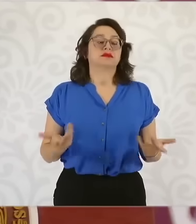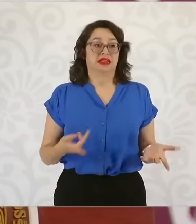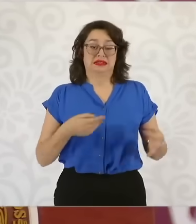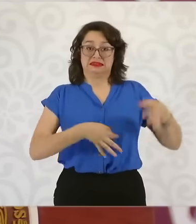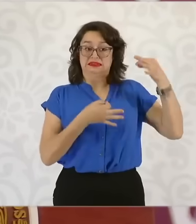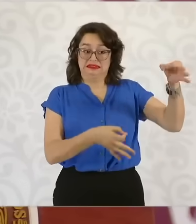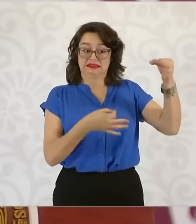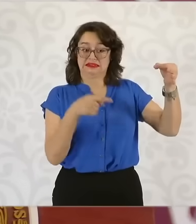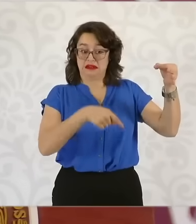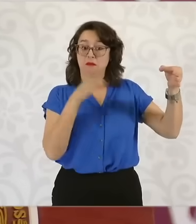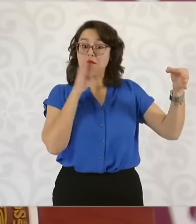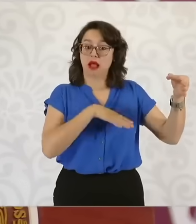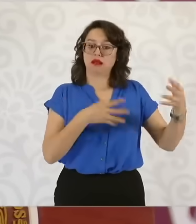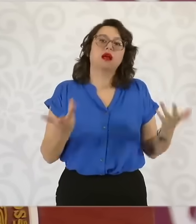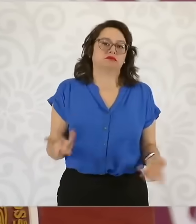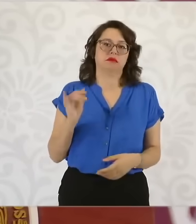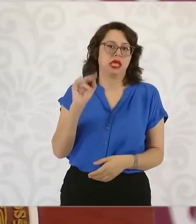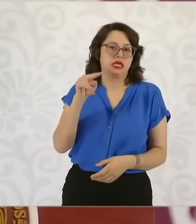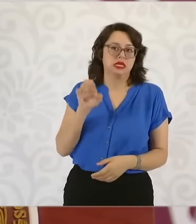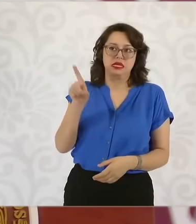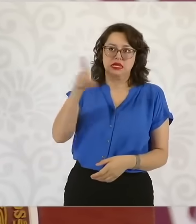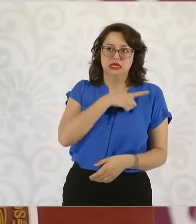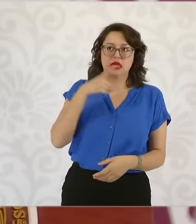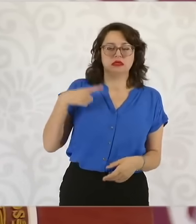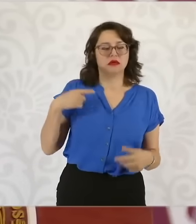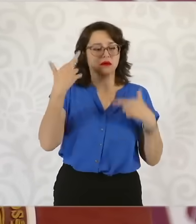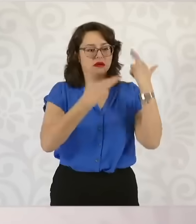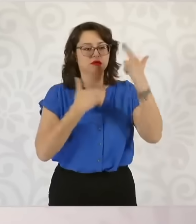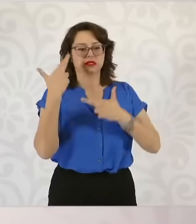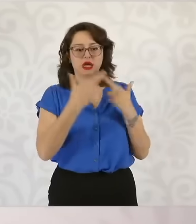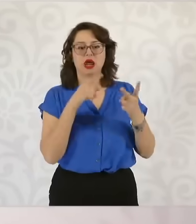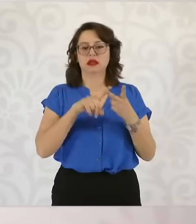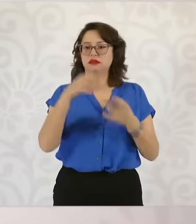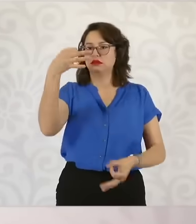los organismos electorales, el INE, el Tribunal Electoral,